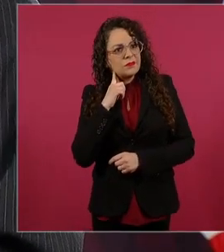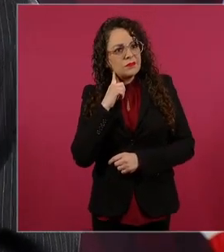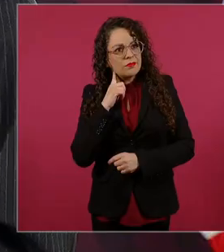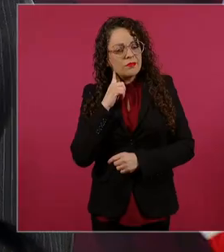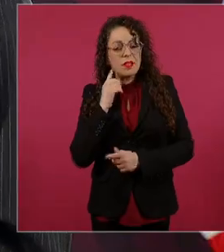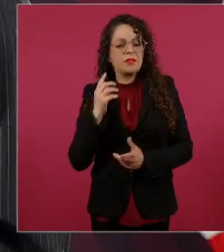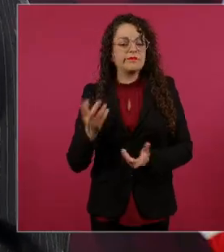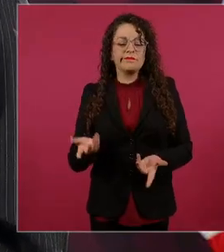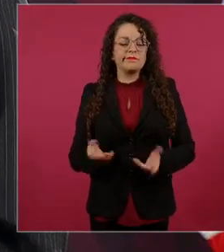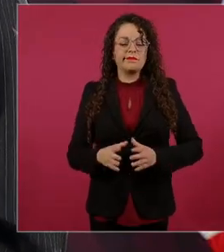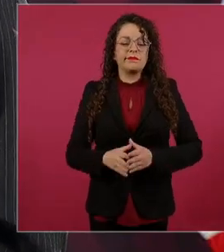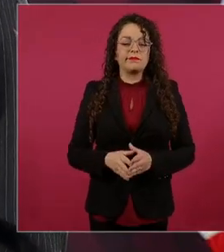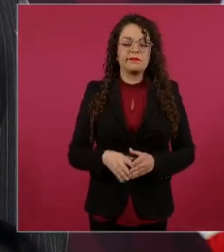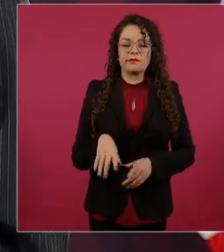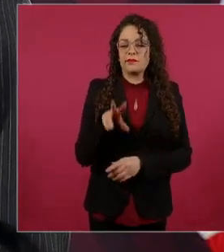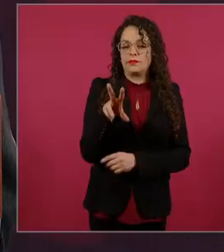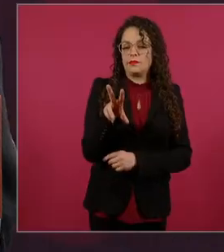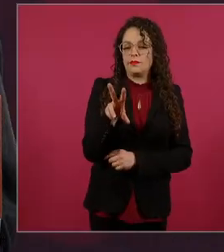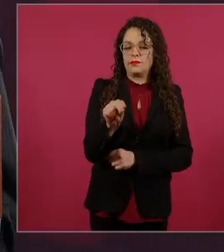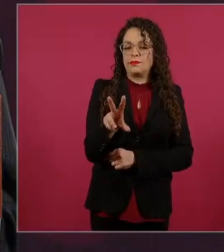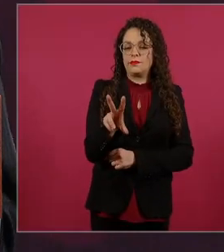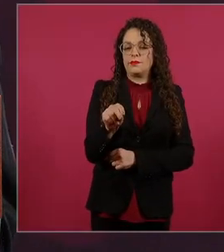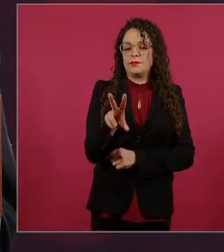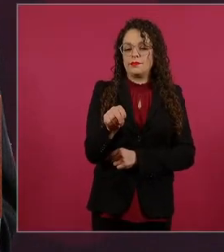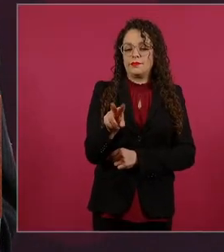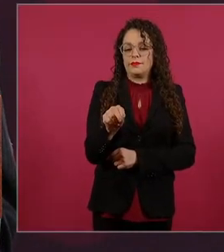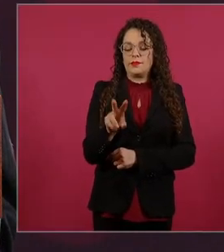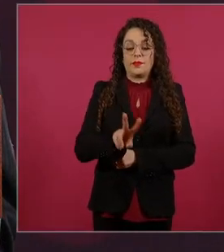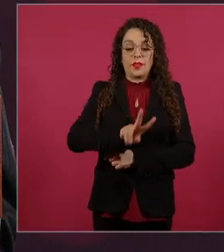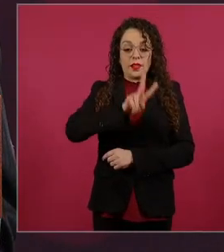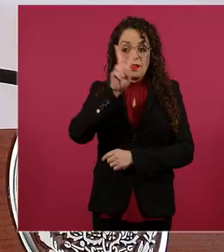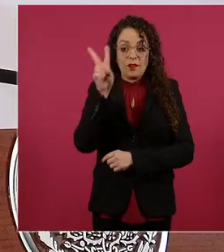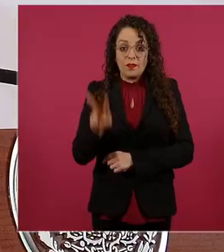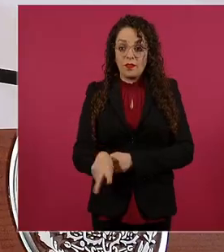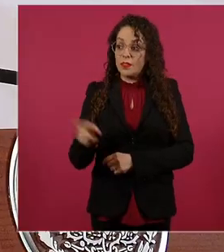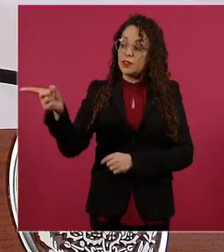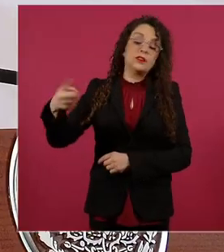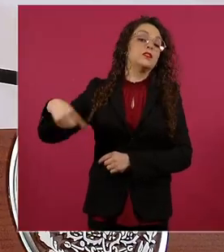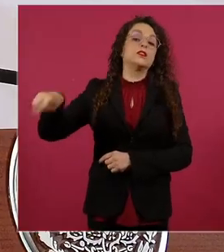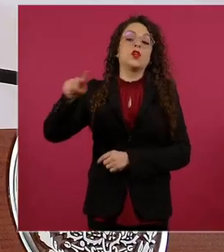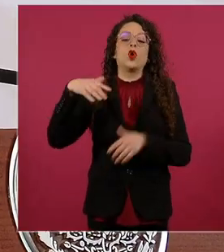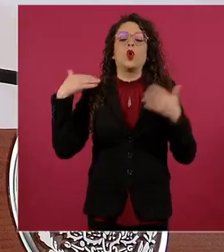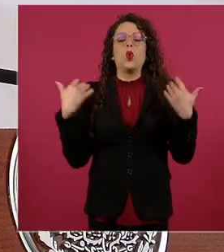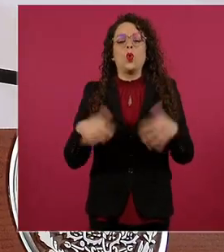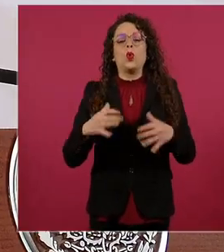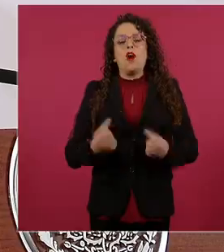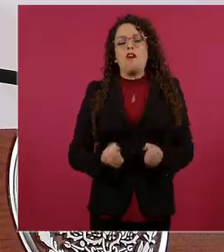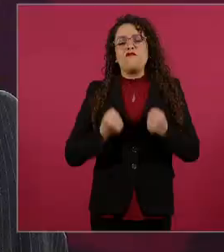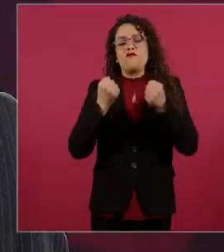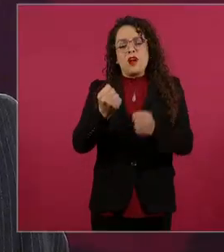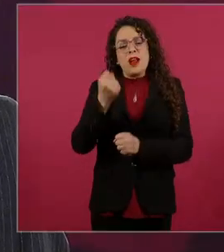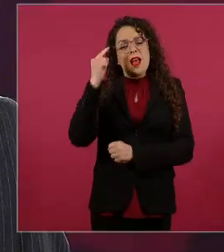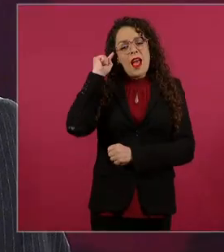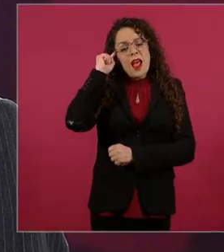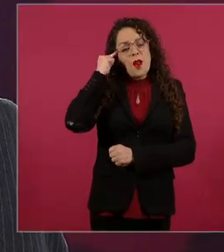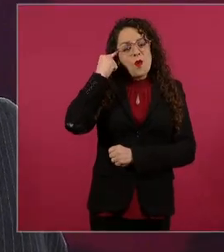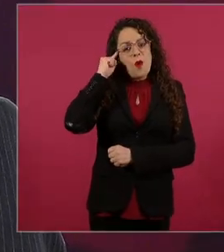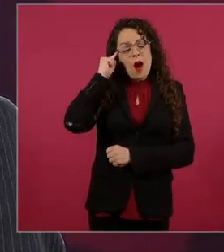realmente están muy enojados no se les pasa